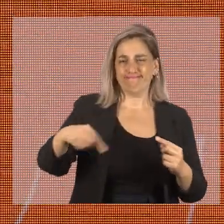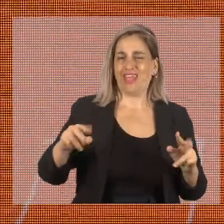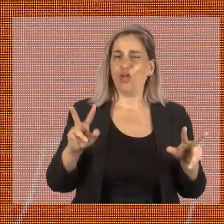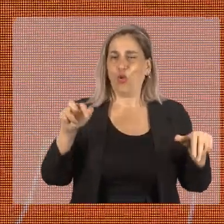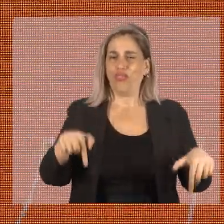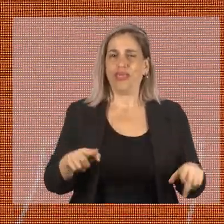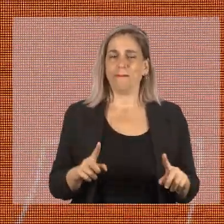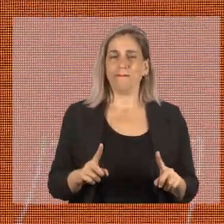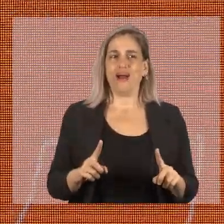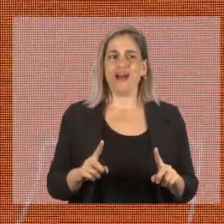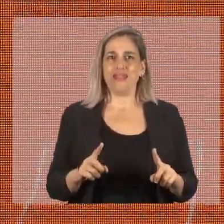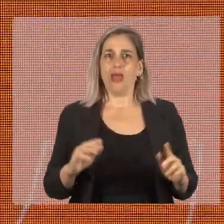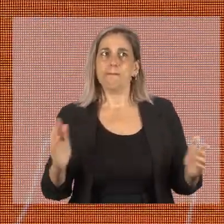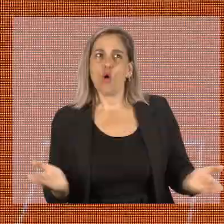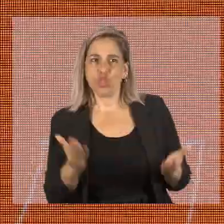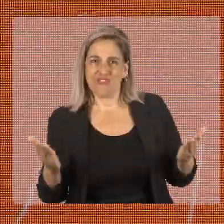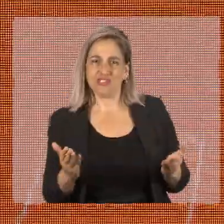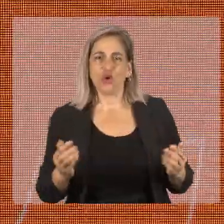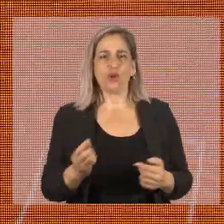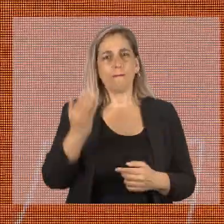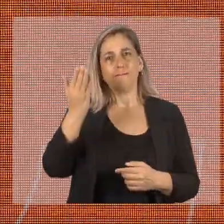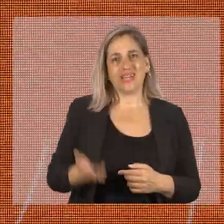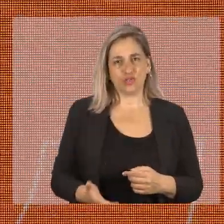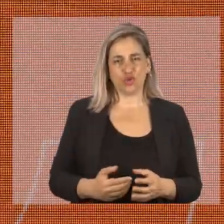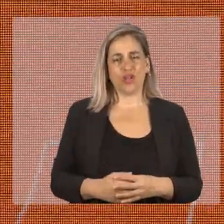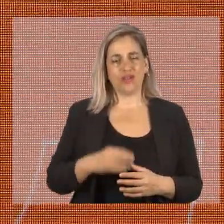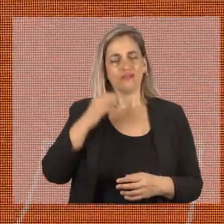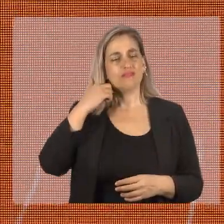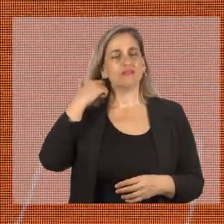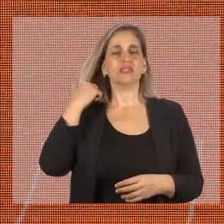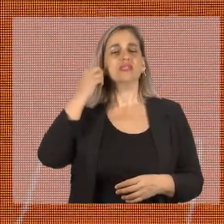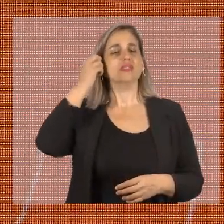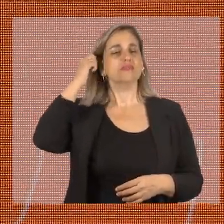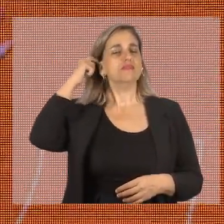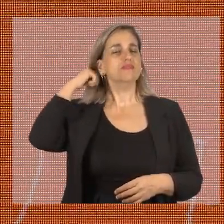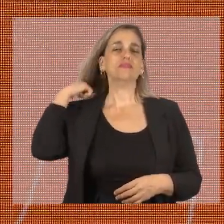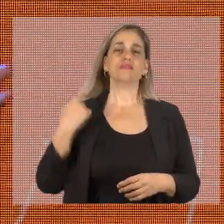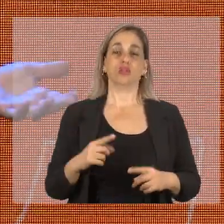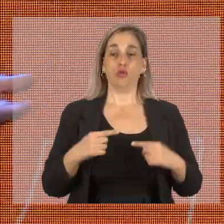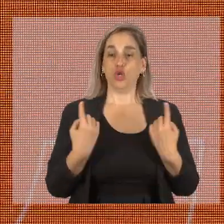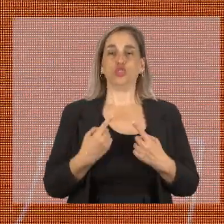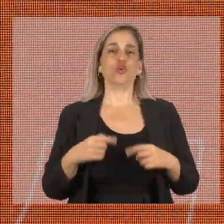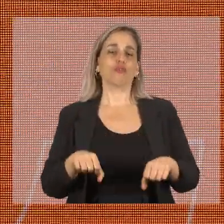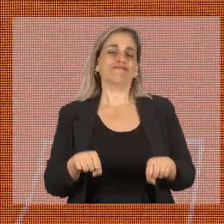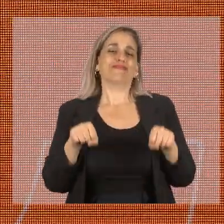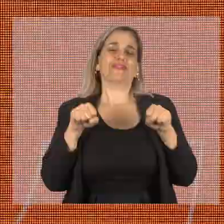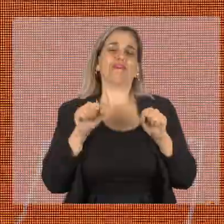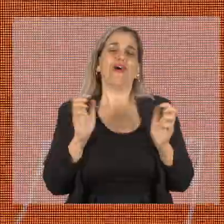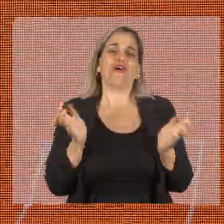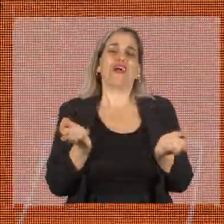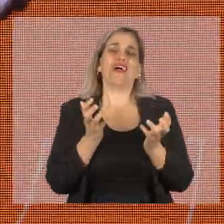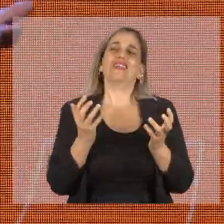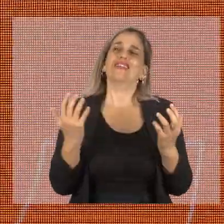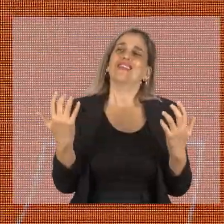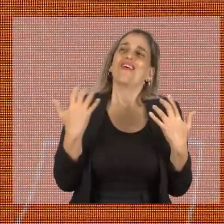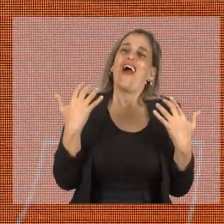Es un tema de motivación personal. Si a cada uno de nosotros que dormimos calentitos, tapados, con